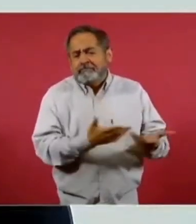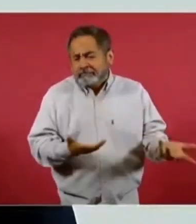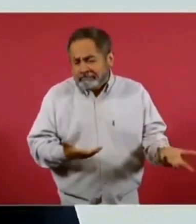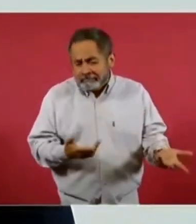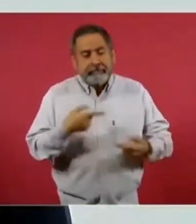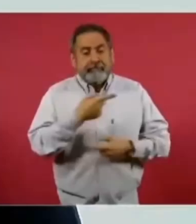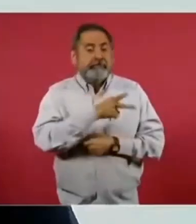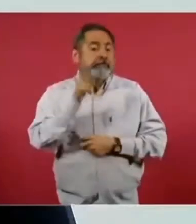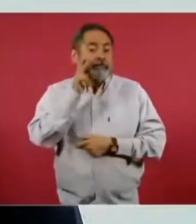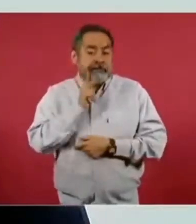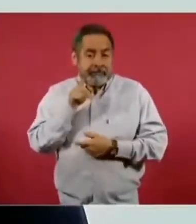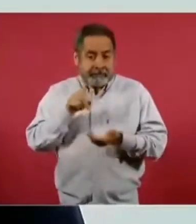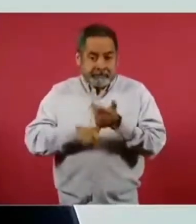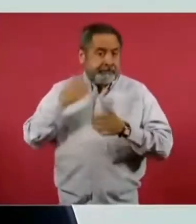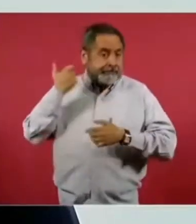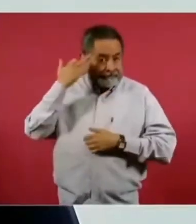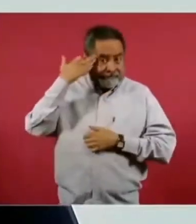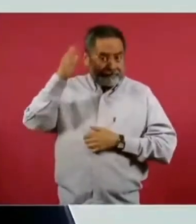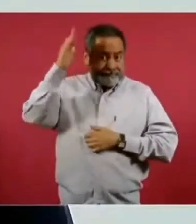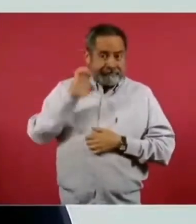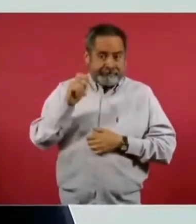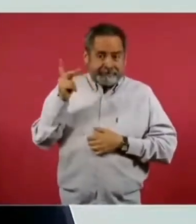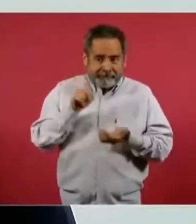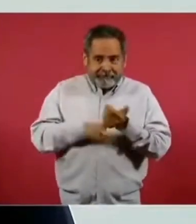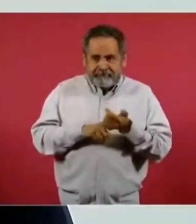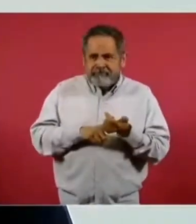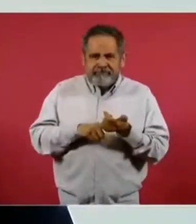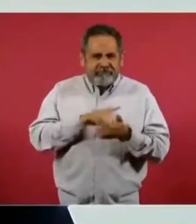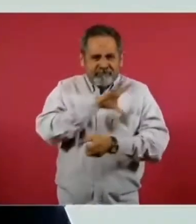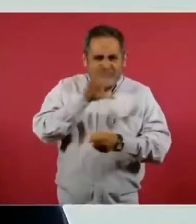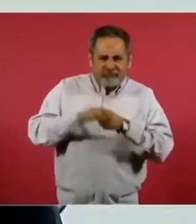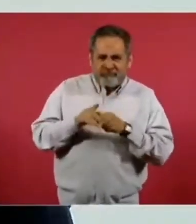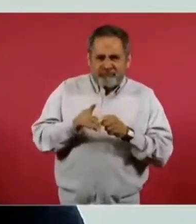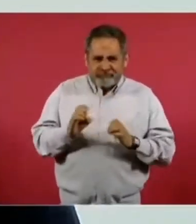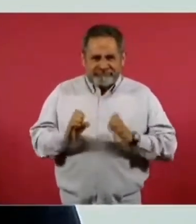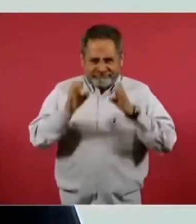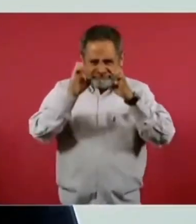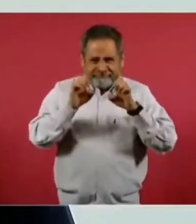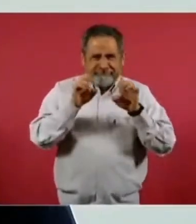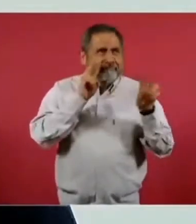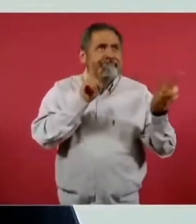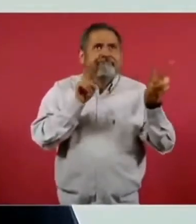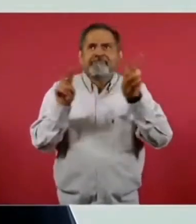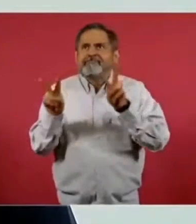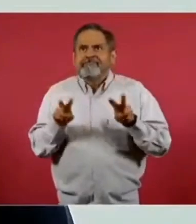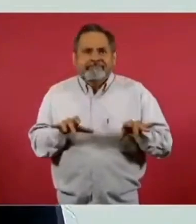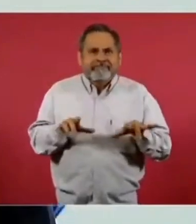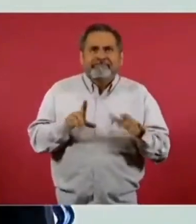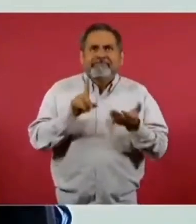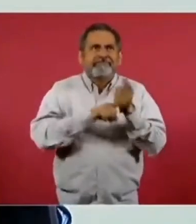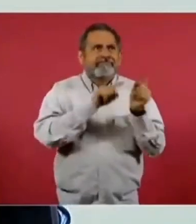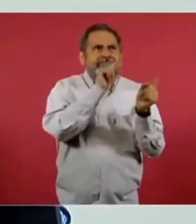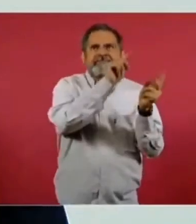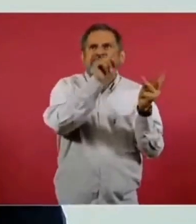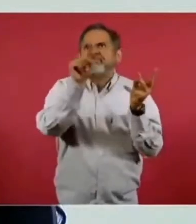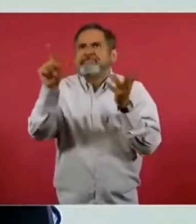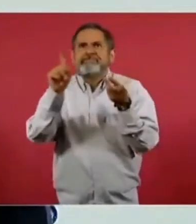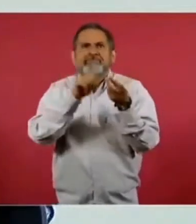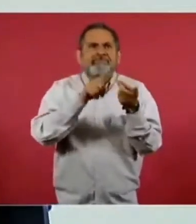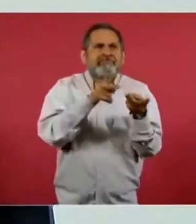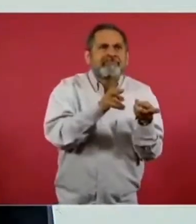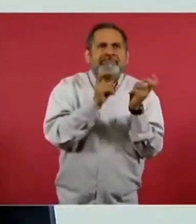Pemex, había todo un piso de control, de vigilancia de todos los ductos del país. Y